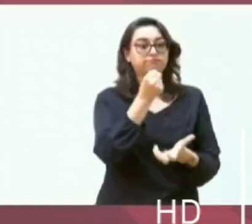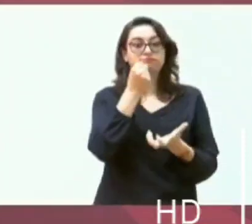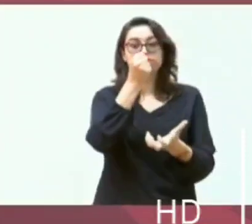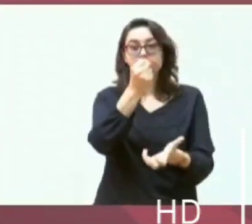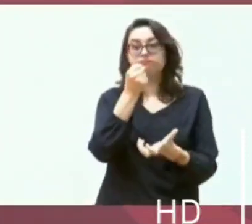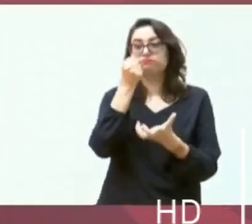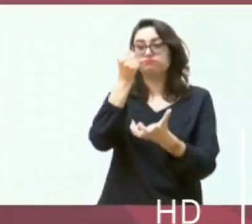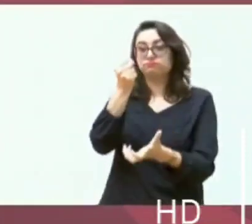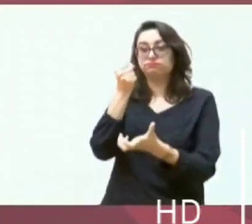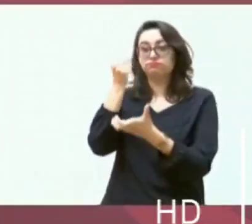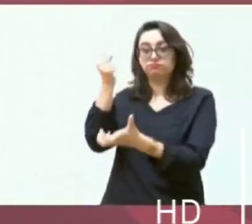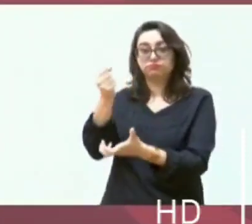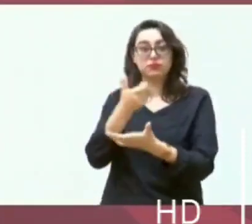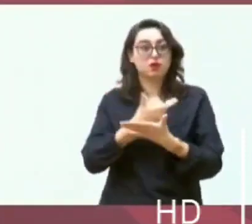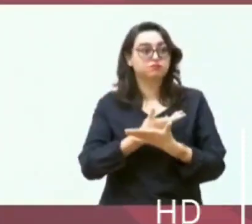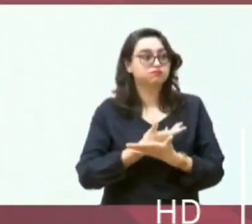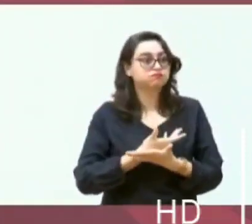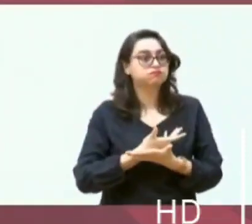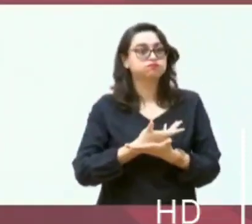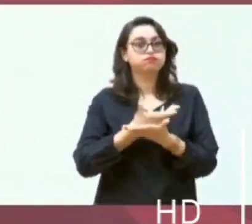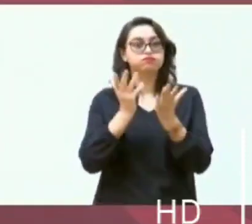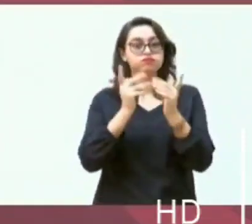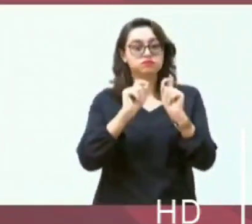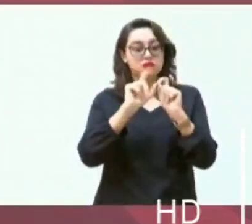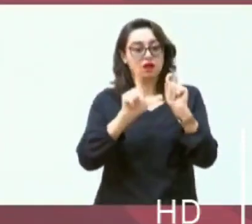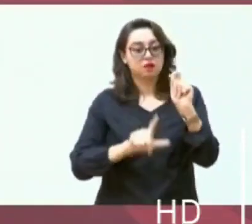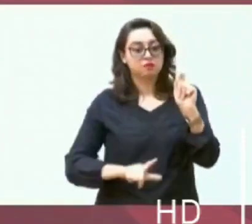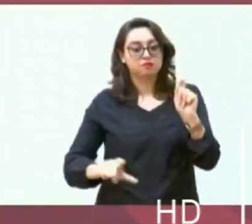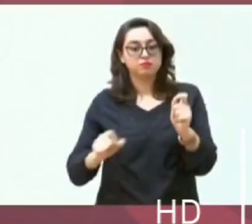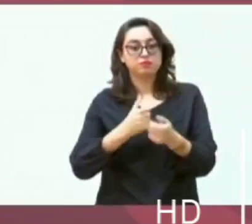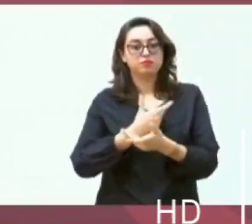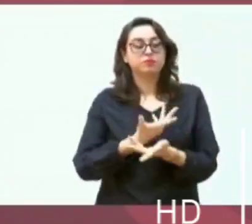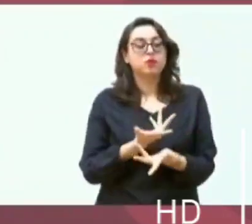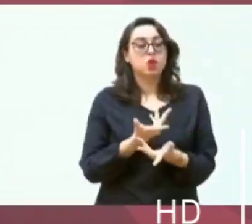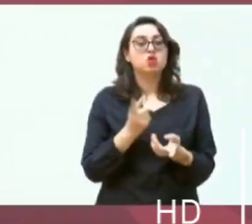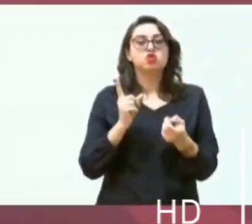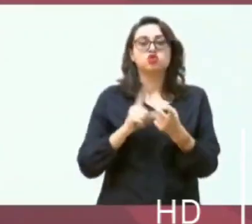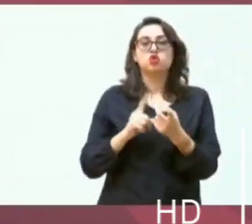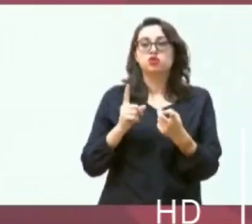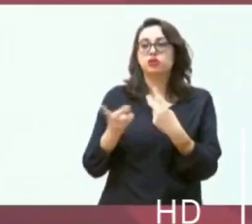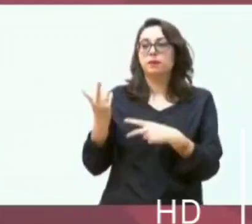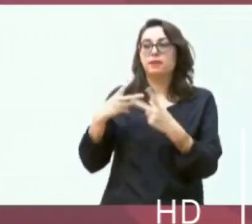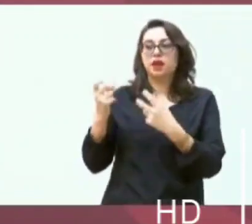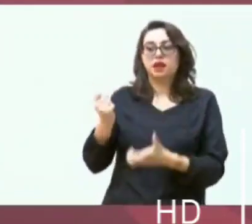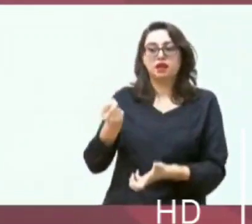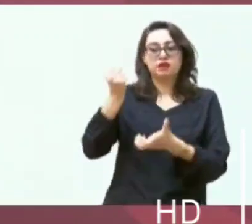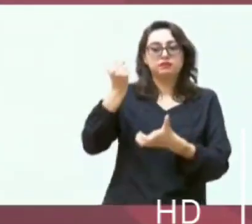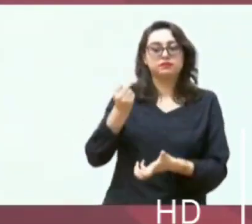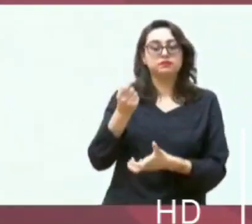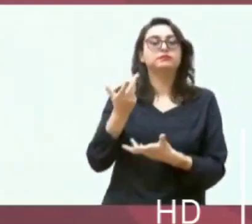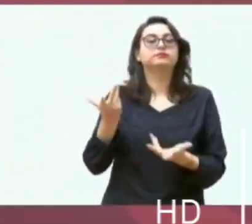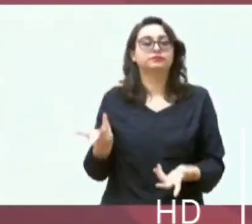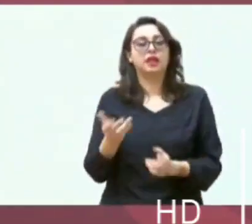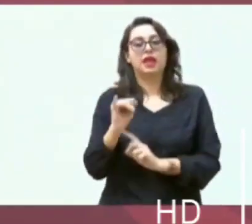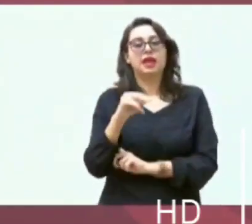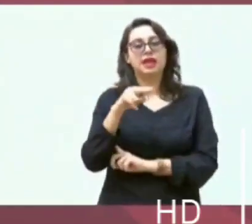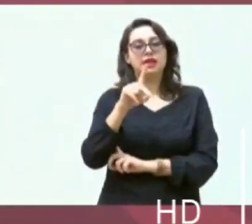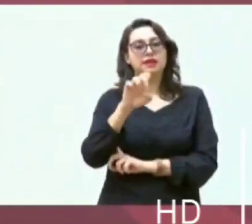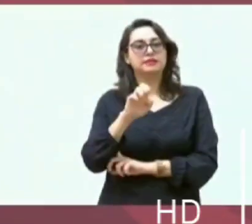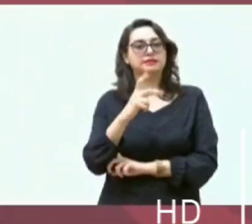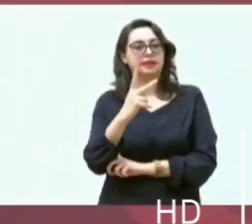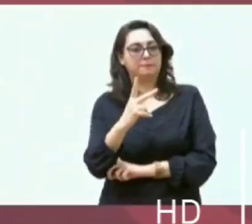a los archivos de México proviene, como aquí se ha dicho, del Instituto para devolverle al pueblo lo